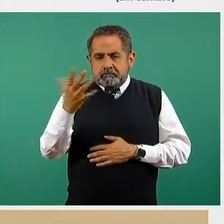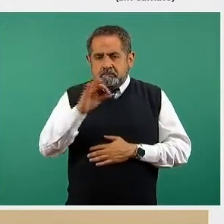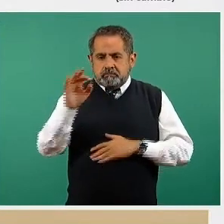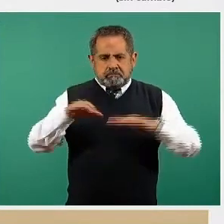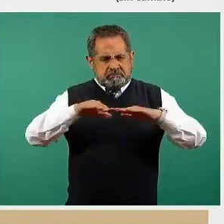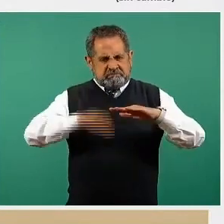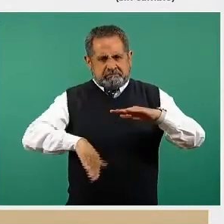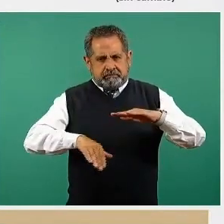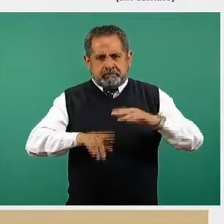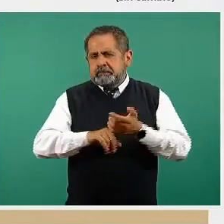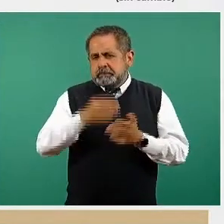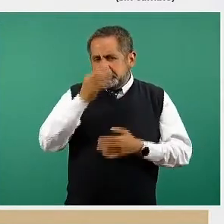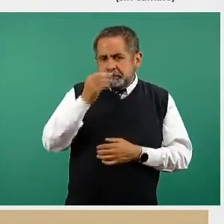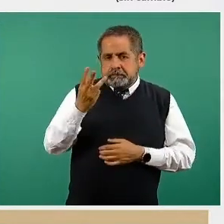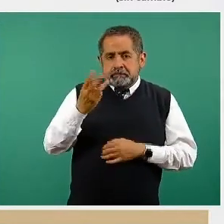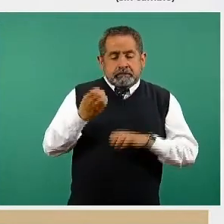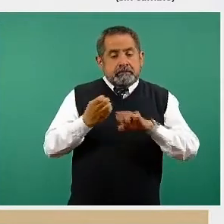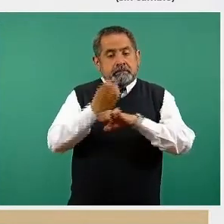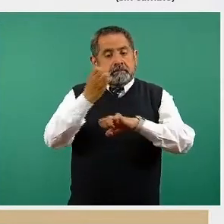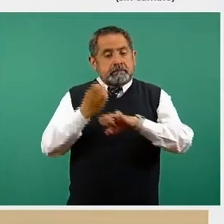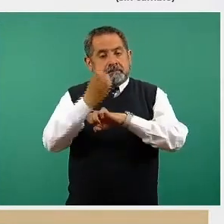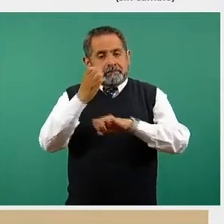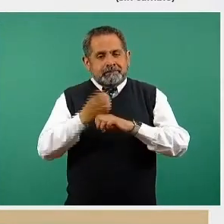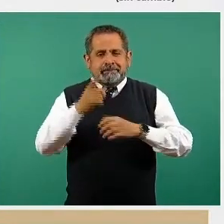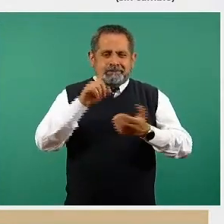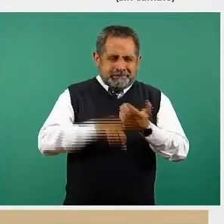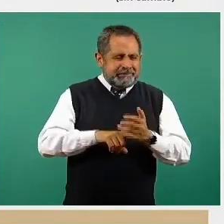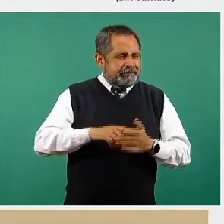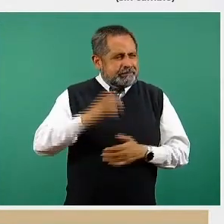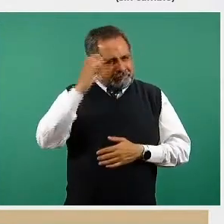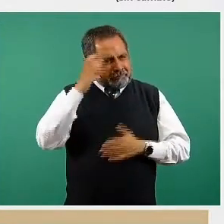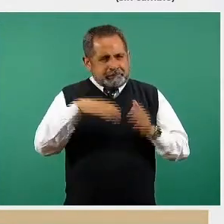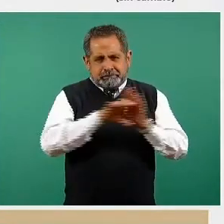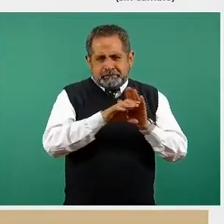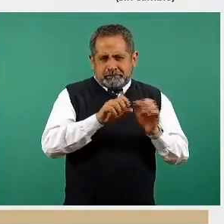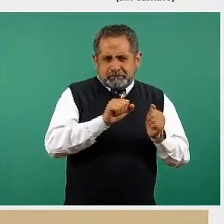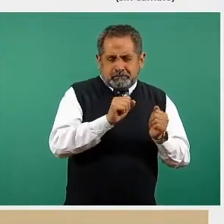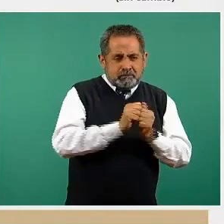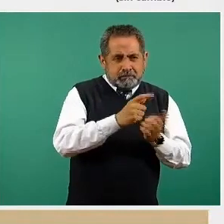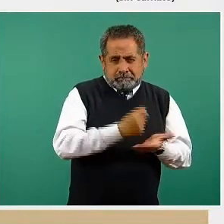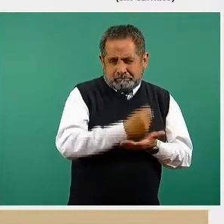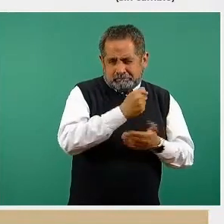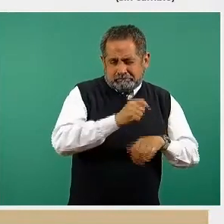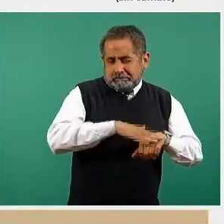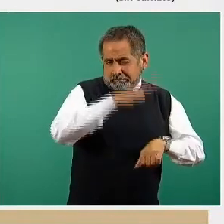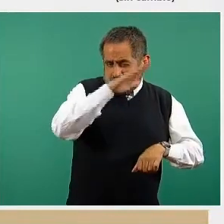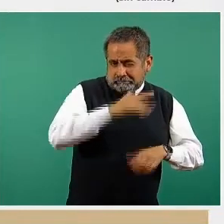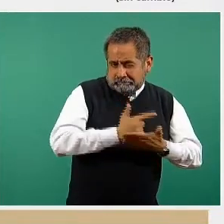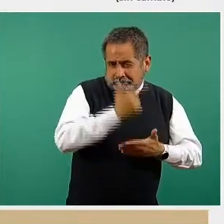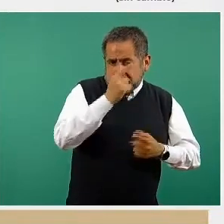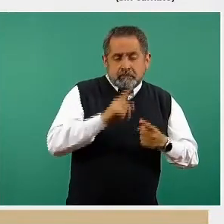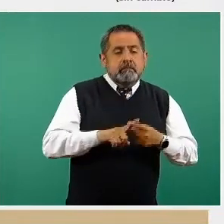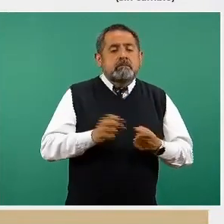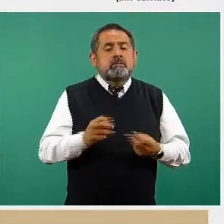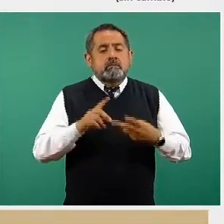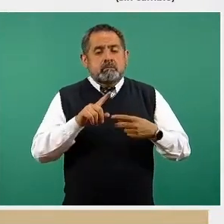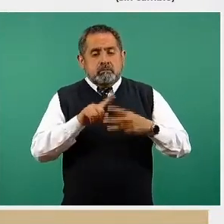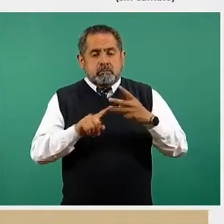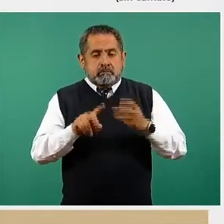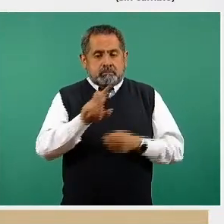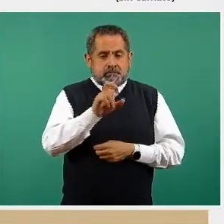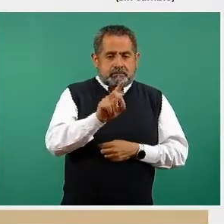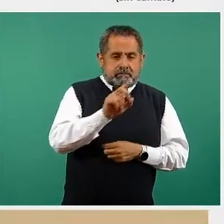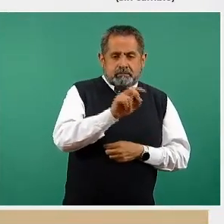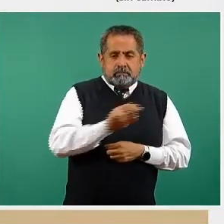y solamente 3 entidades para efecto de las camas generales tienen una ocupación que fluctúa entre un